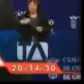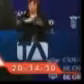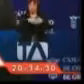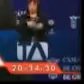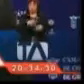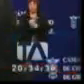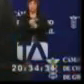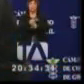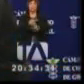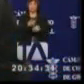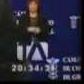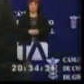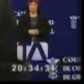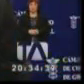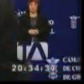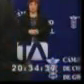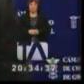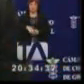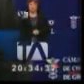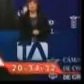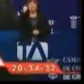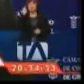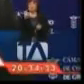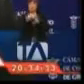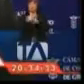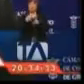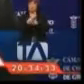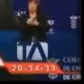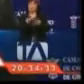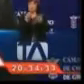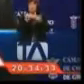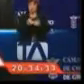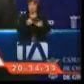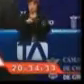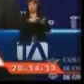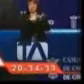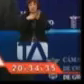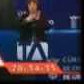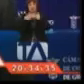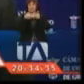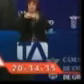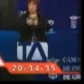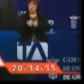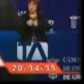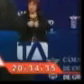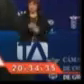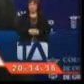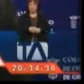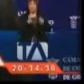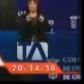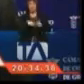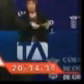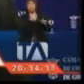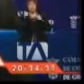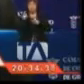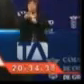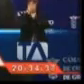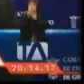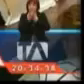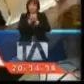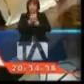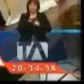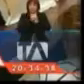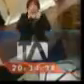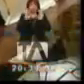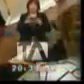general. Es una muy buena señal porque reúne todos los requisitos para transferir la información sin ninguna carga